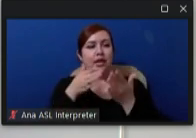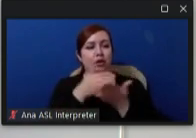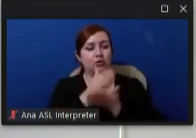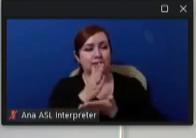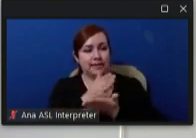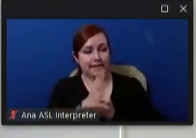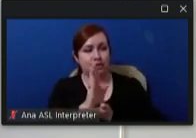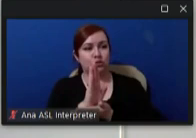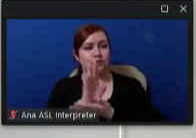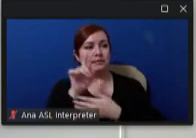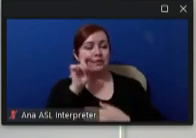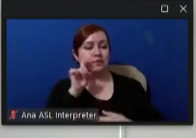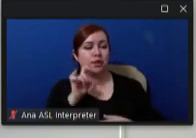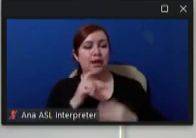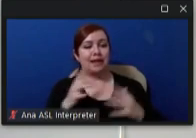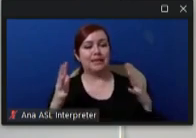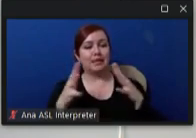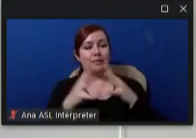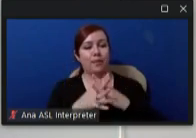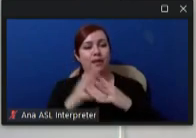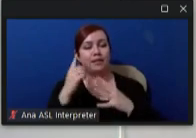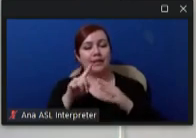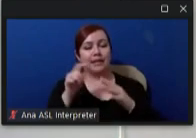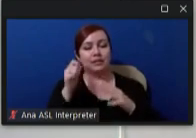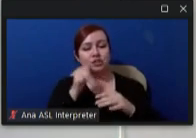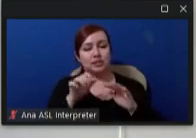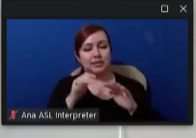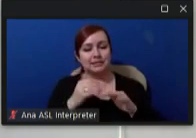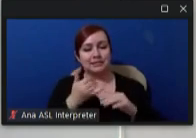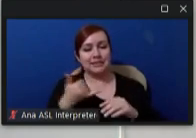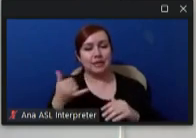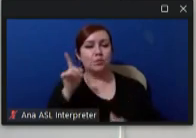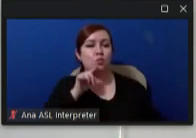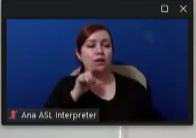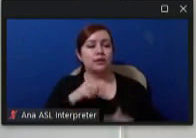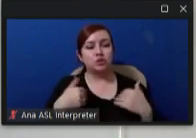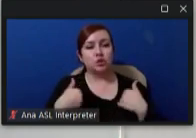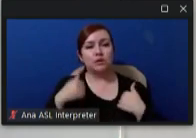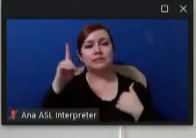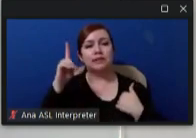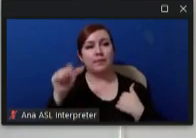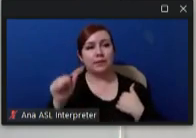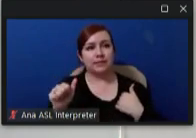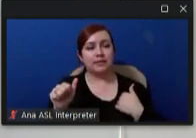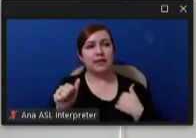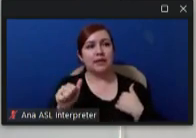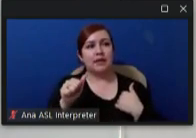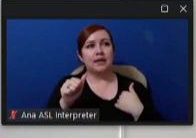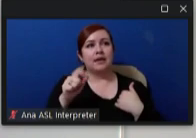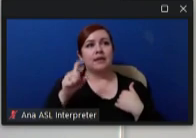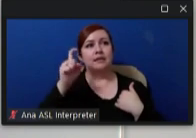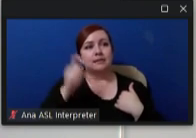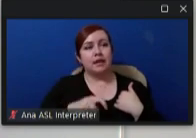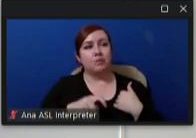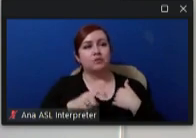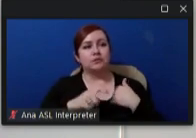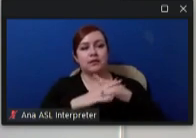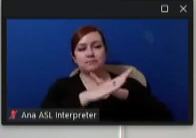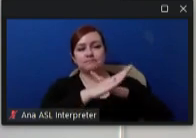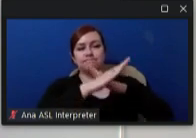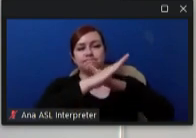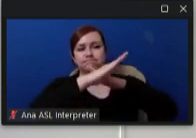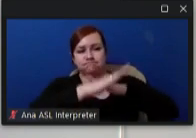con discapacidad. Se destaca la necesidad urgente de abordar las barreras que impiden el acceso a las mujeres